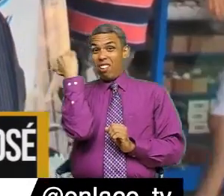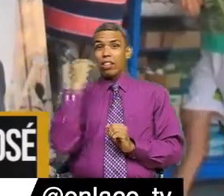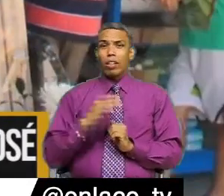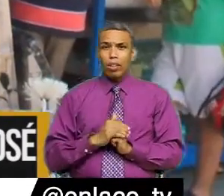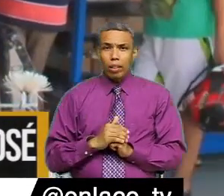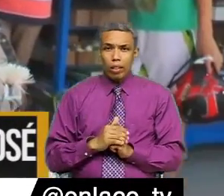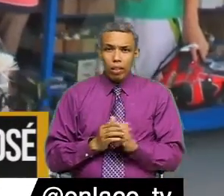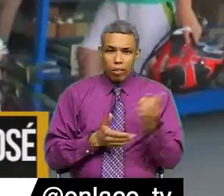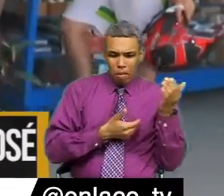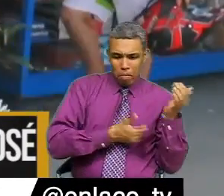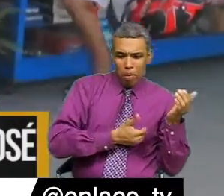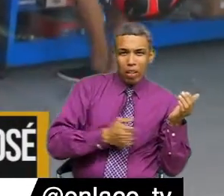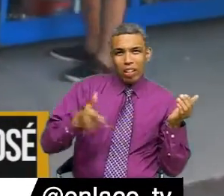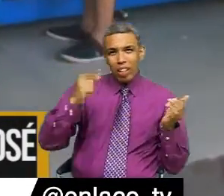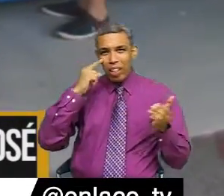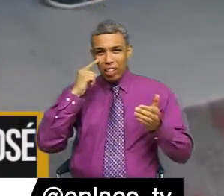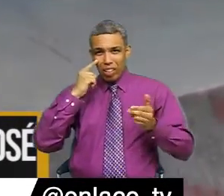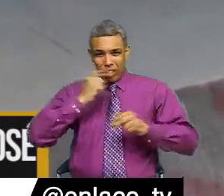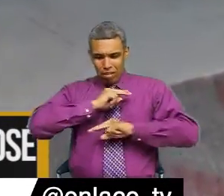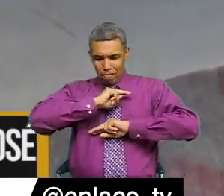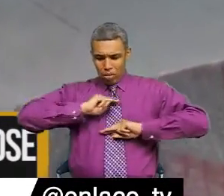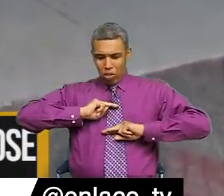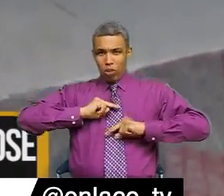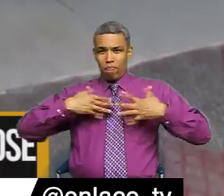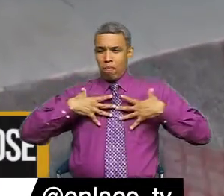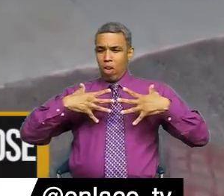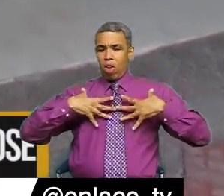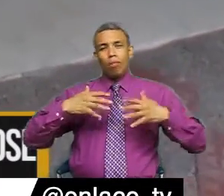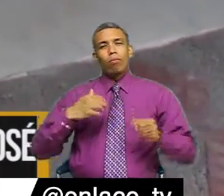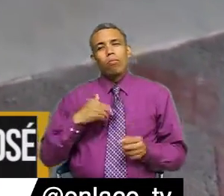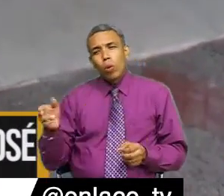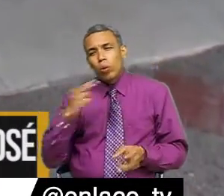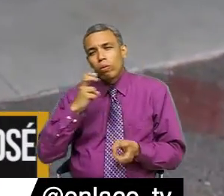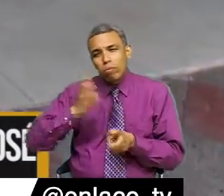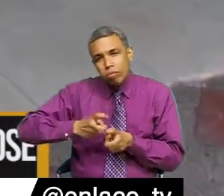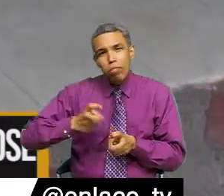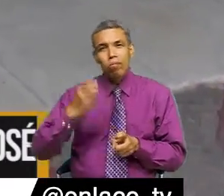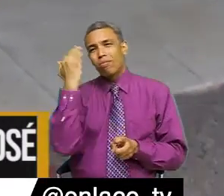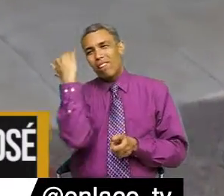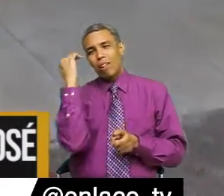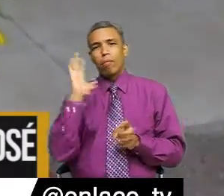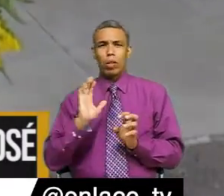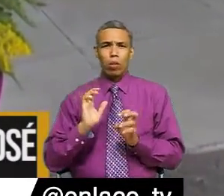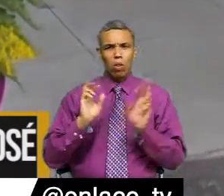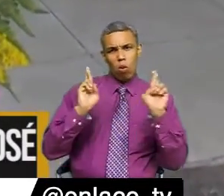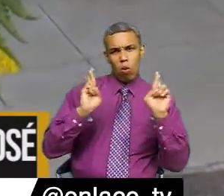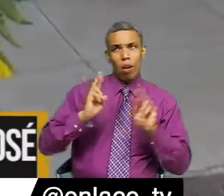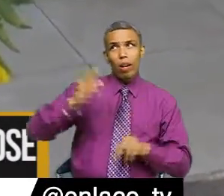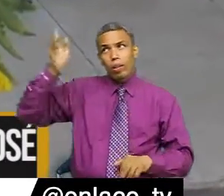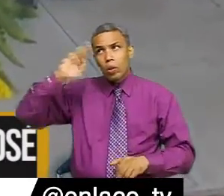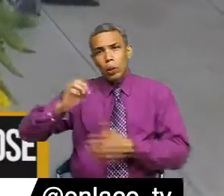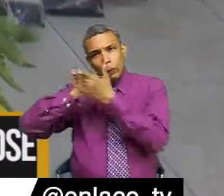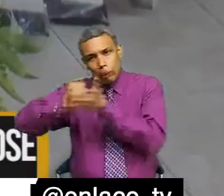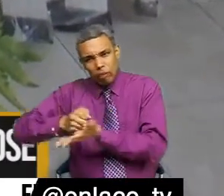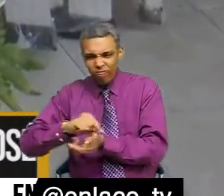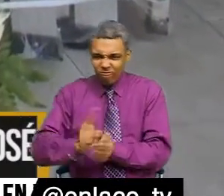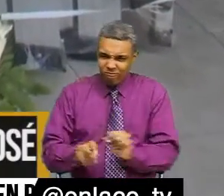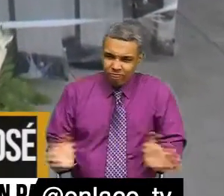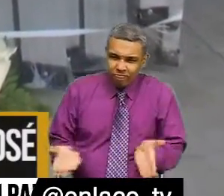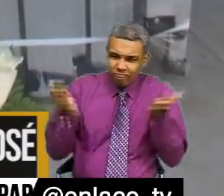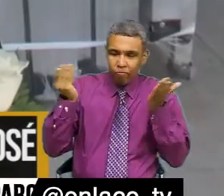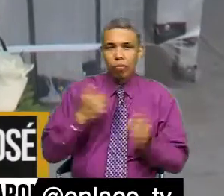de deterioro en la parte respiratoria, eso es lo que sabemos y confiamos que obviamente él salga adelante. Invitación de su parte y por supuesto en